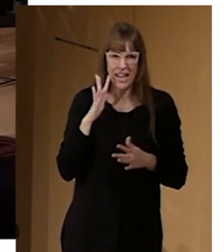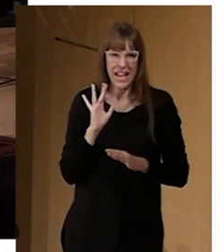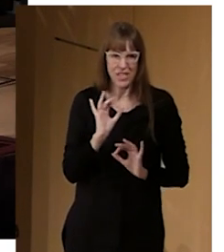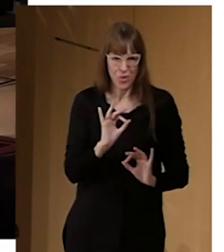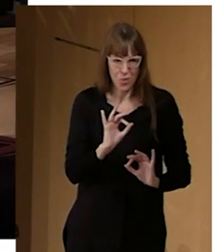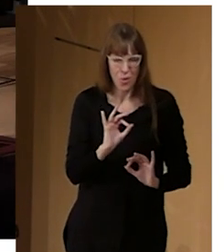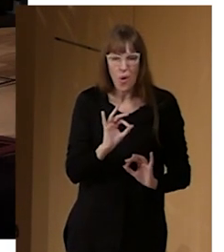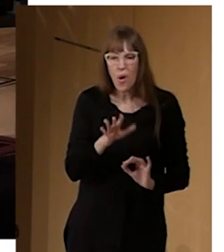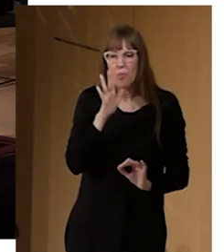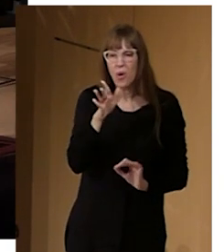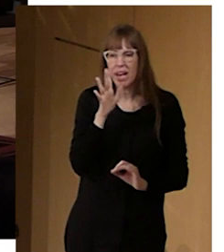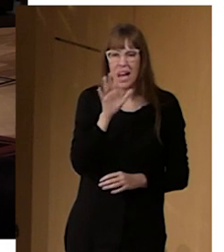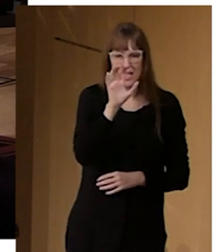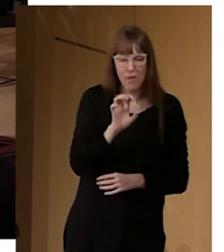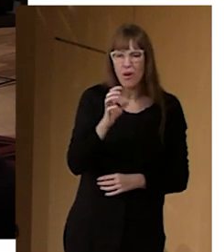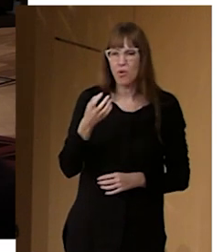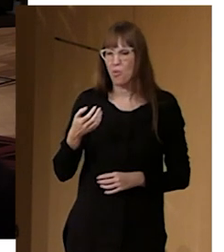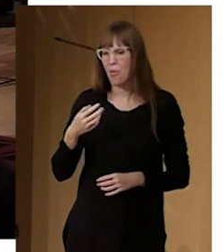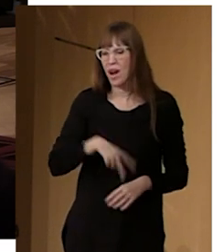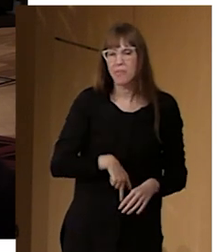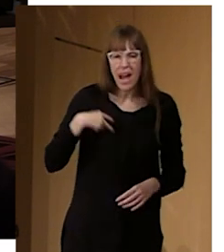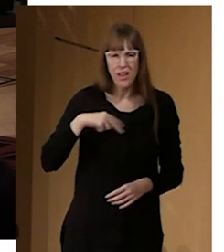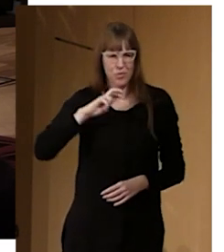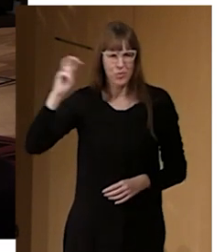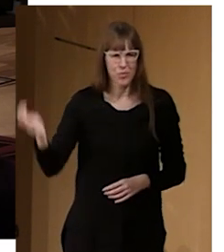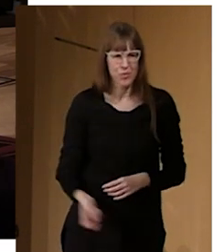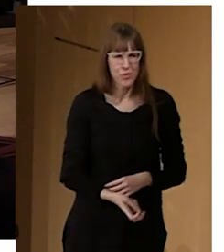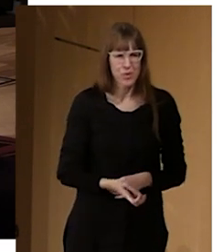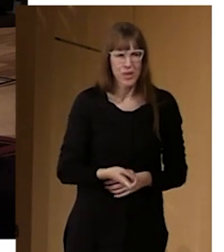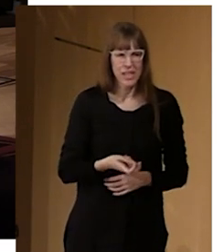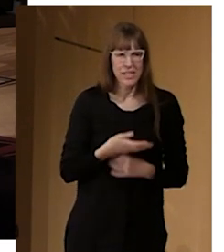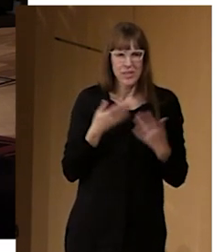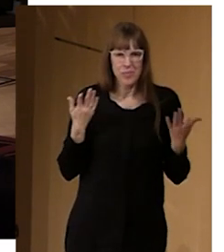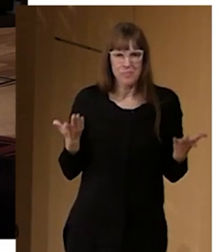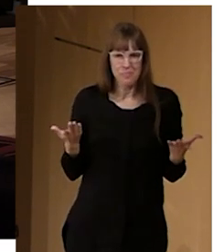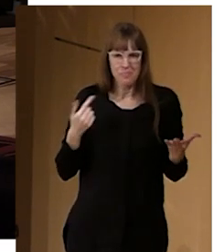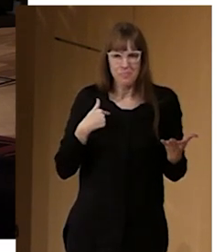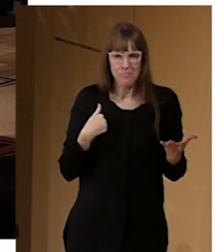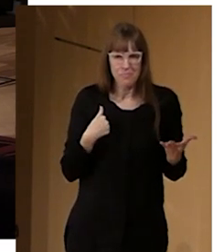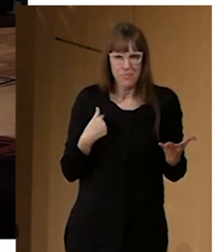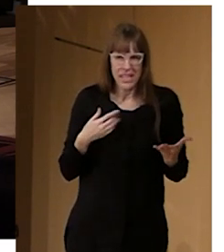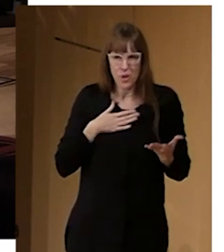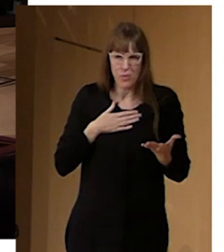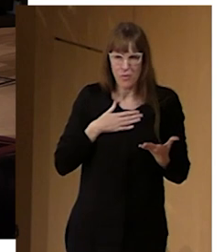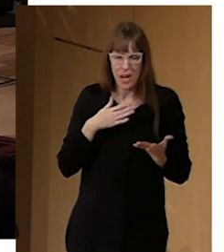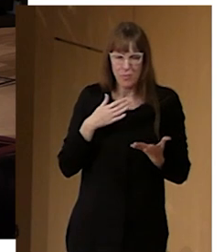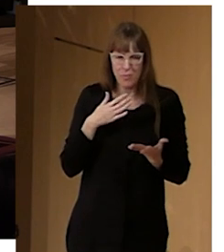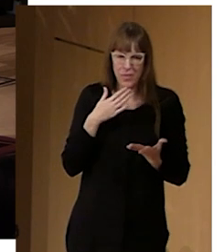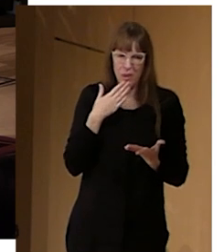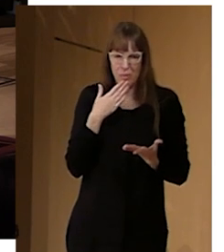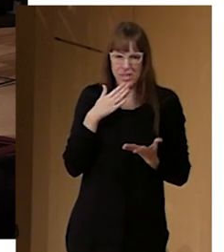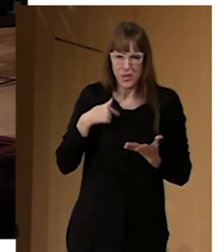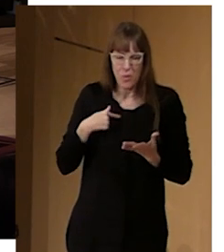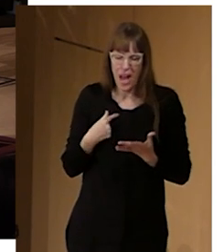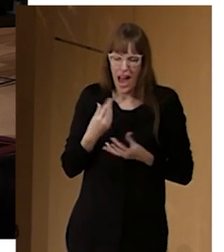Forum insisto El Prado tal Yo decía Bueno aquí contaré yo hablaré de mi librito de mi librito y haré lo que pueda Pero